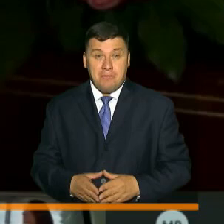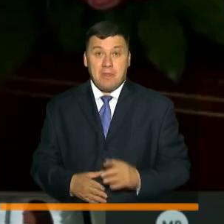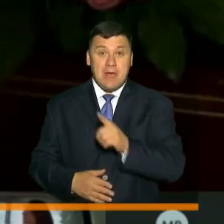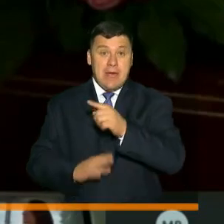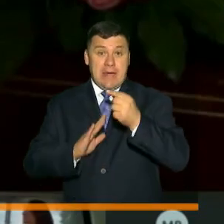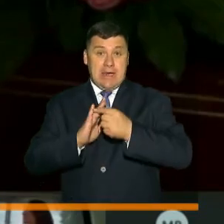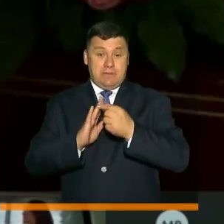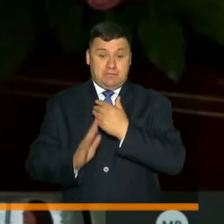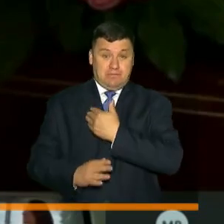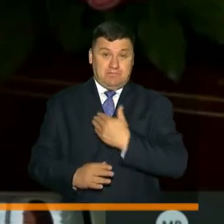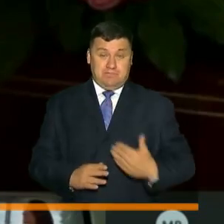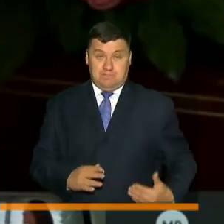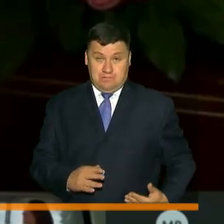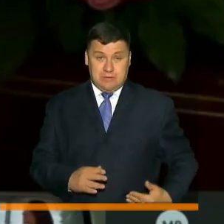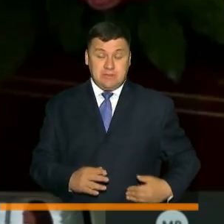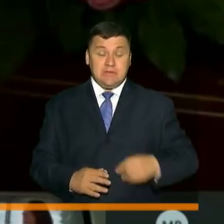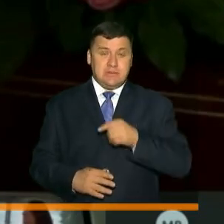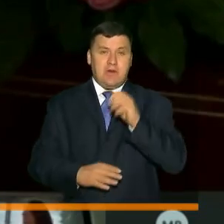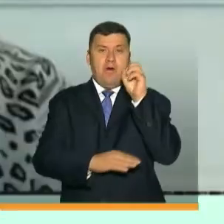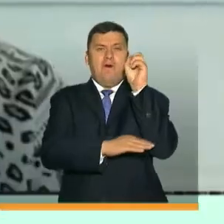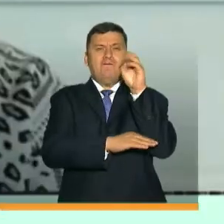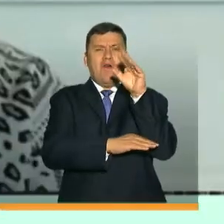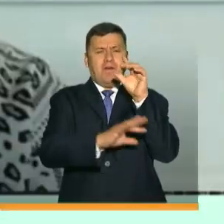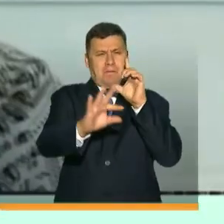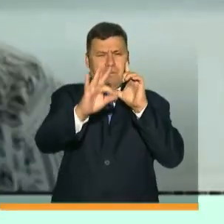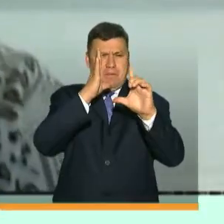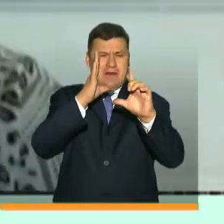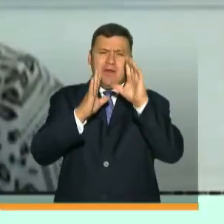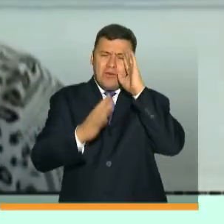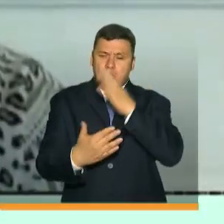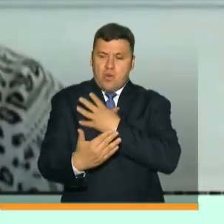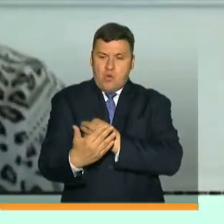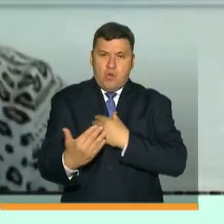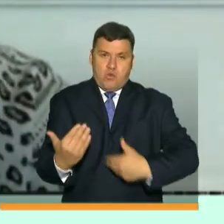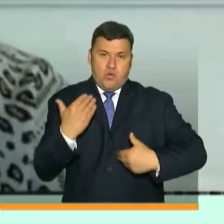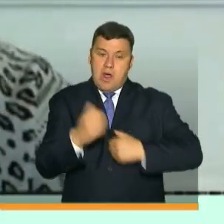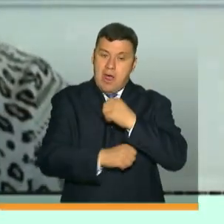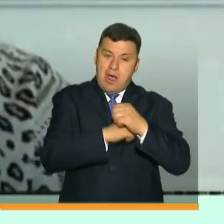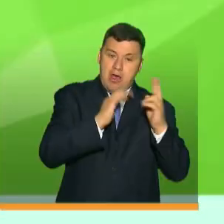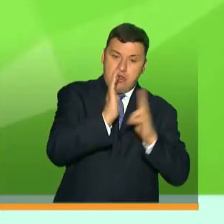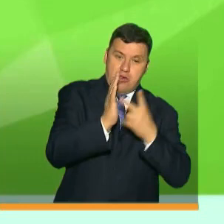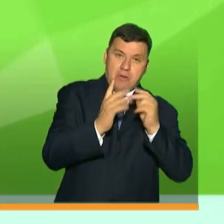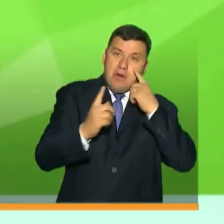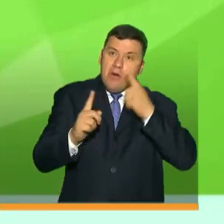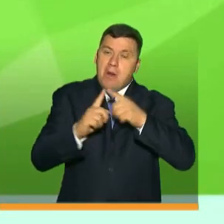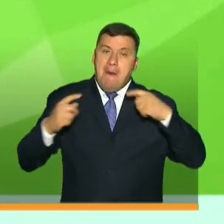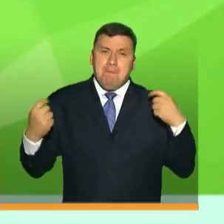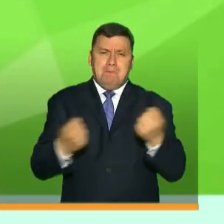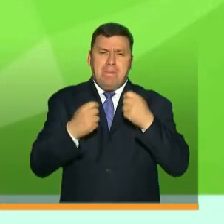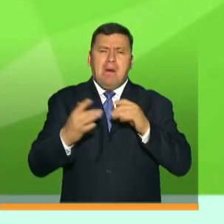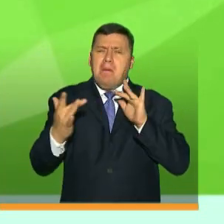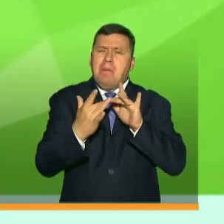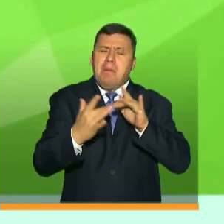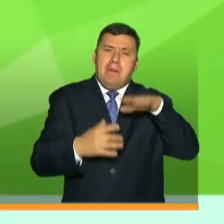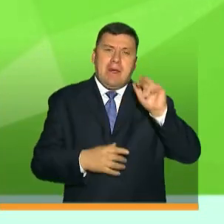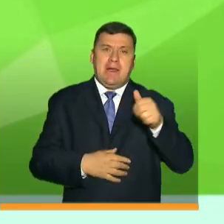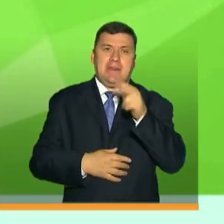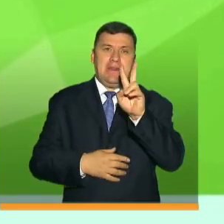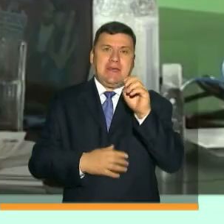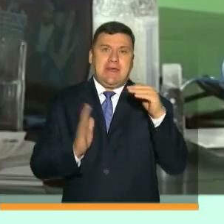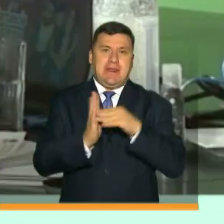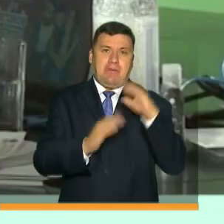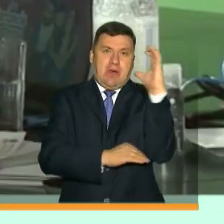Primera Dama de la Nación participó en el Foro de la Lactatón Virtual 2020, en el que se conectaron más de